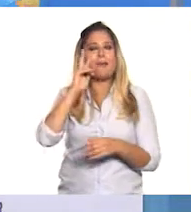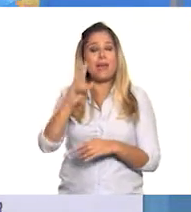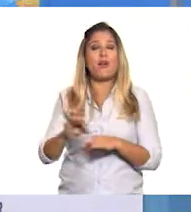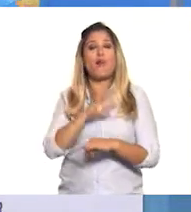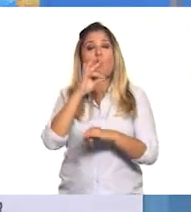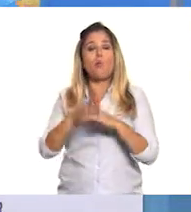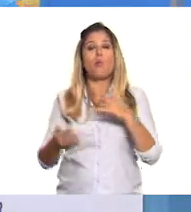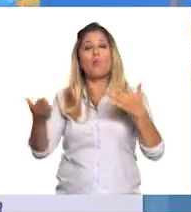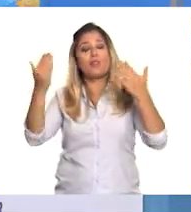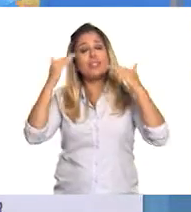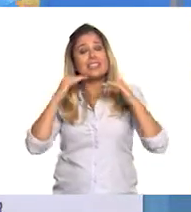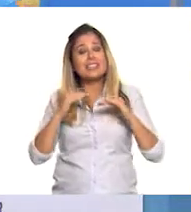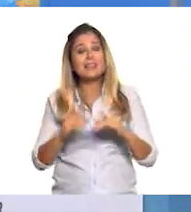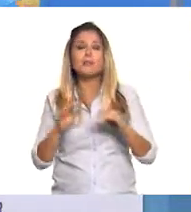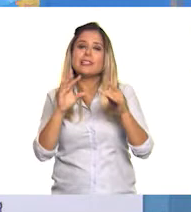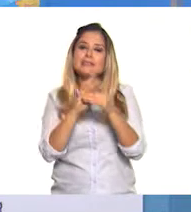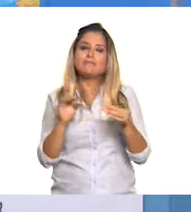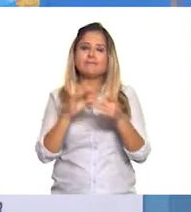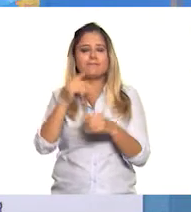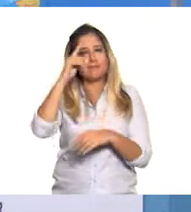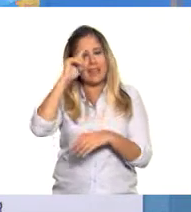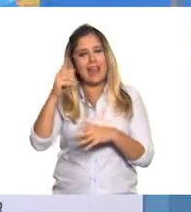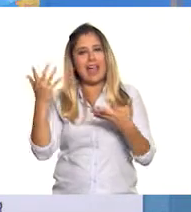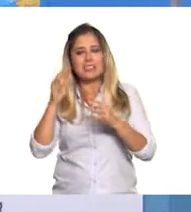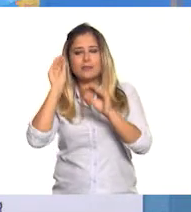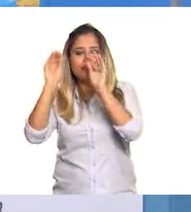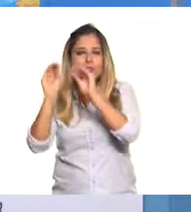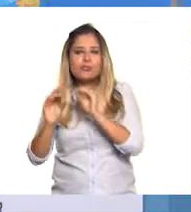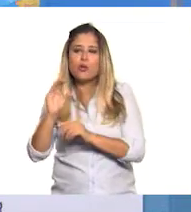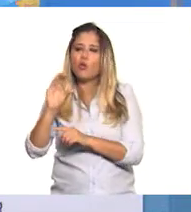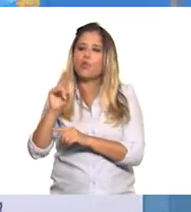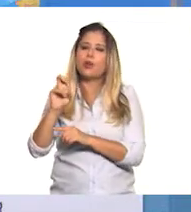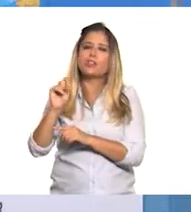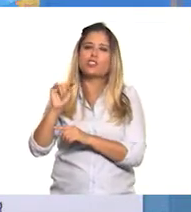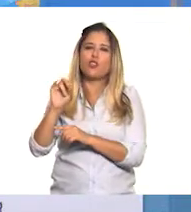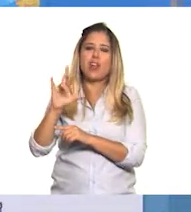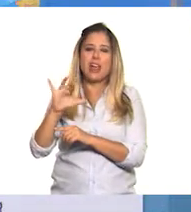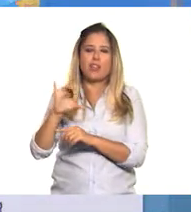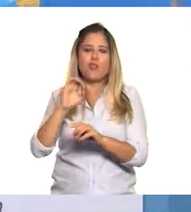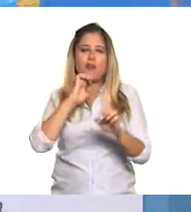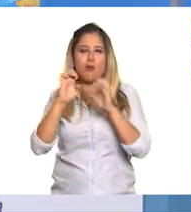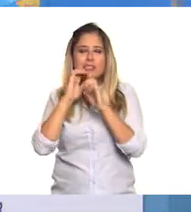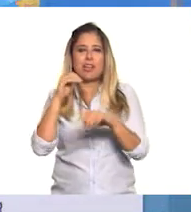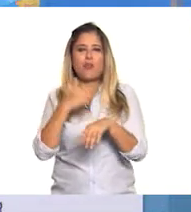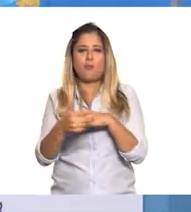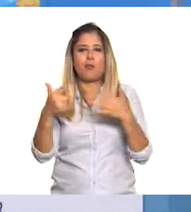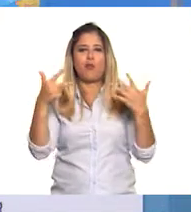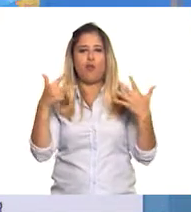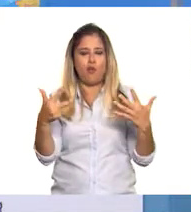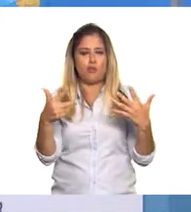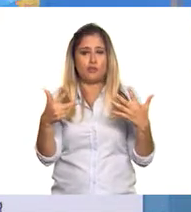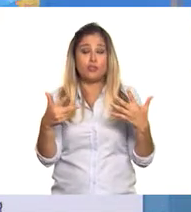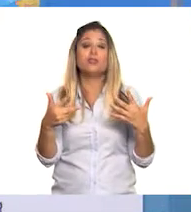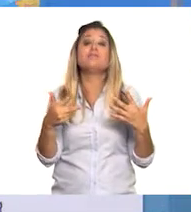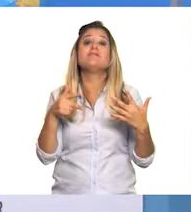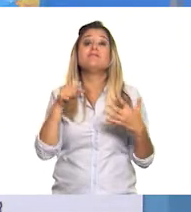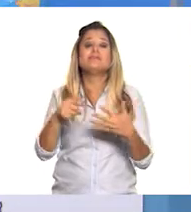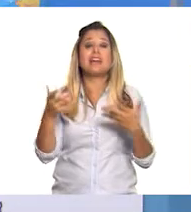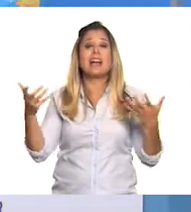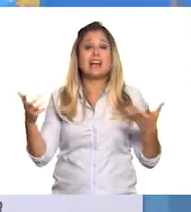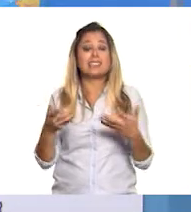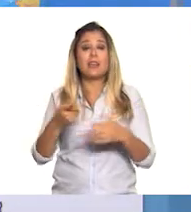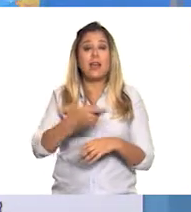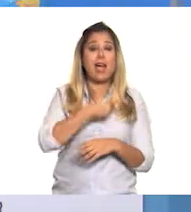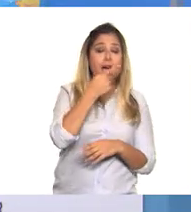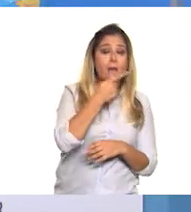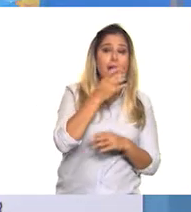punto de lo que consignamos para el diseño de nuestro cuestionario de encuesta, el número 8. Definir si la encuesta se aplicará de forma